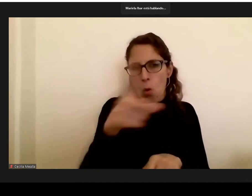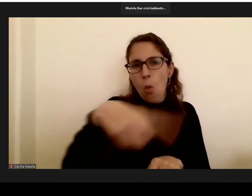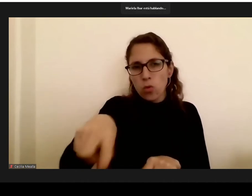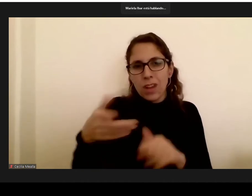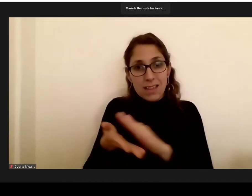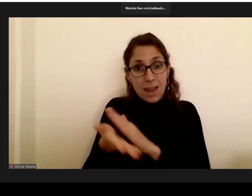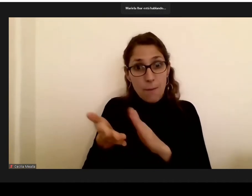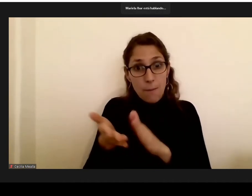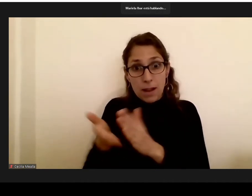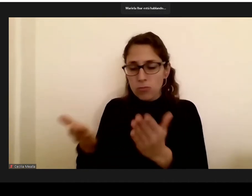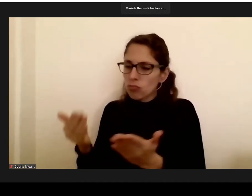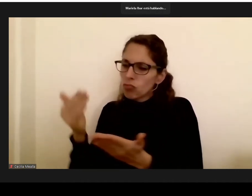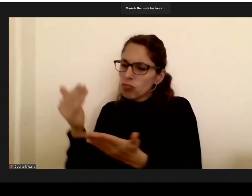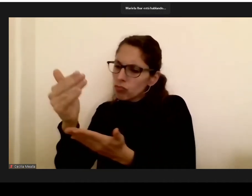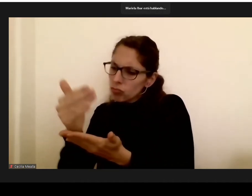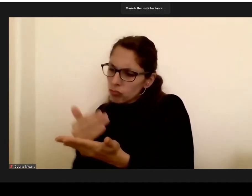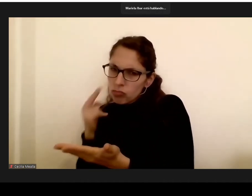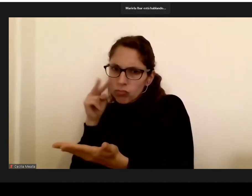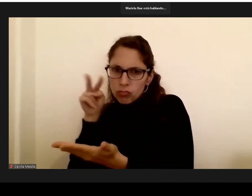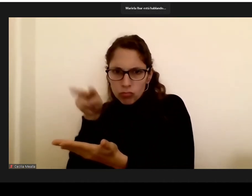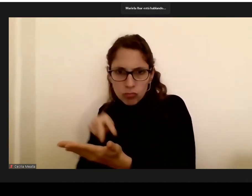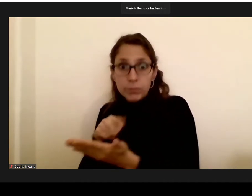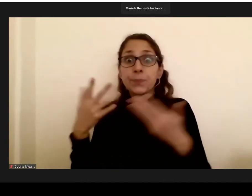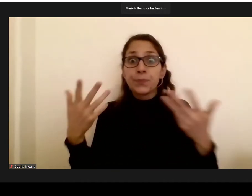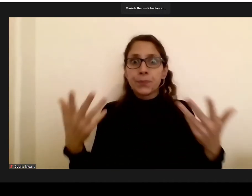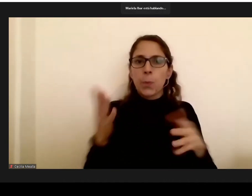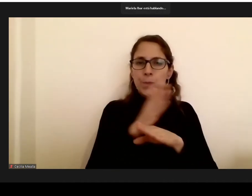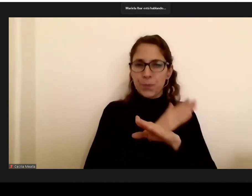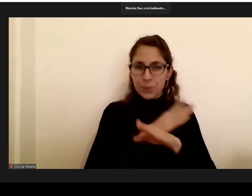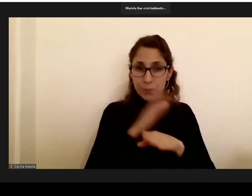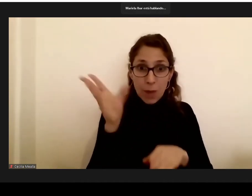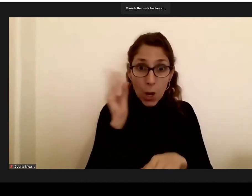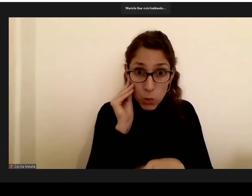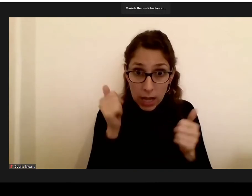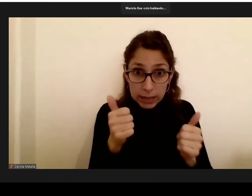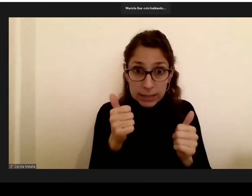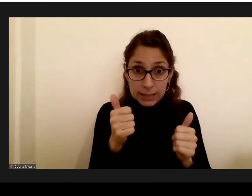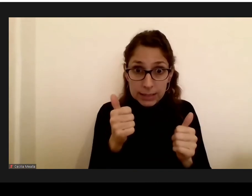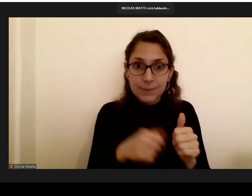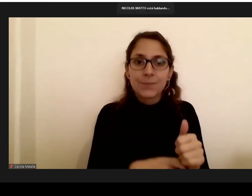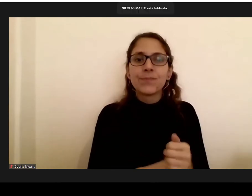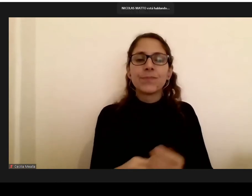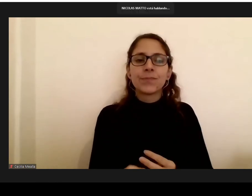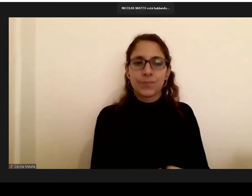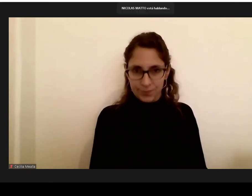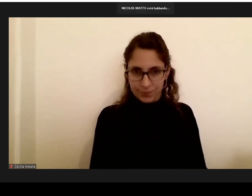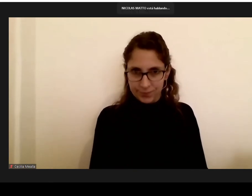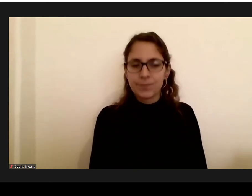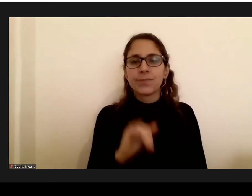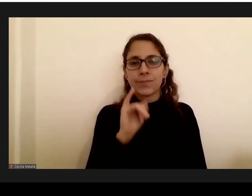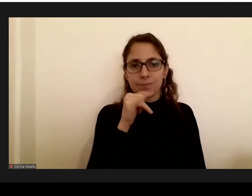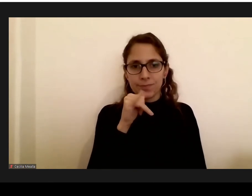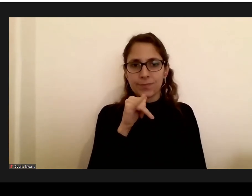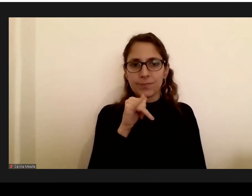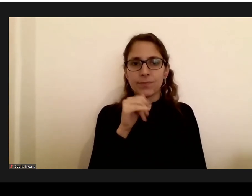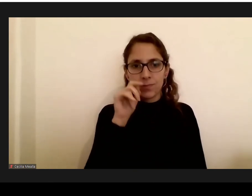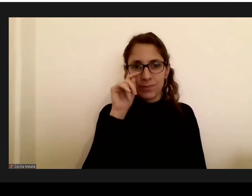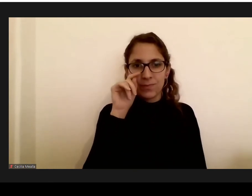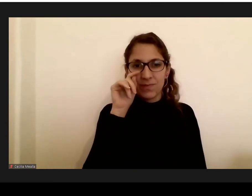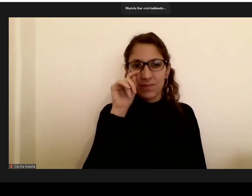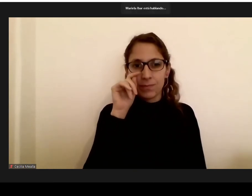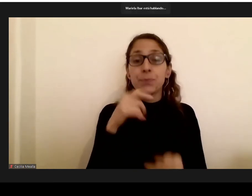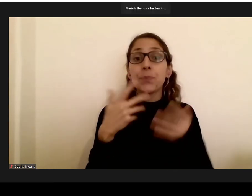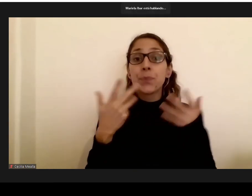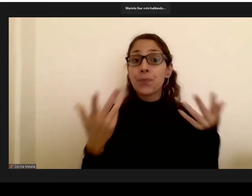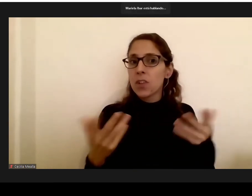¿sí? Entonces, habíamos dicho, en la imagen, ¿me escuchan, no? Sí, profe. Bien.